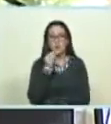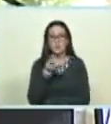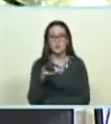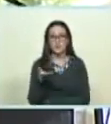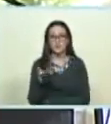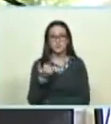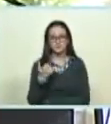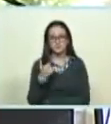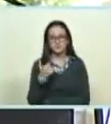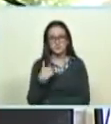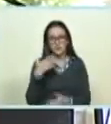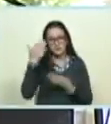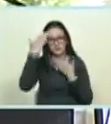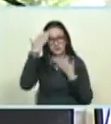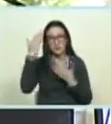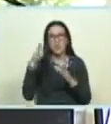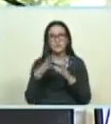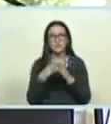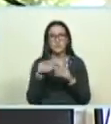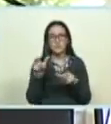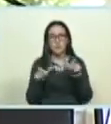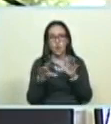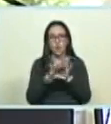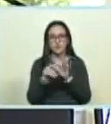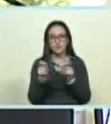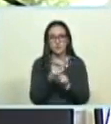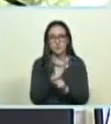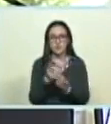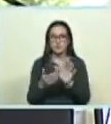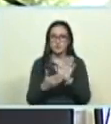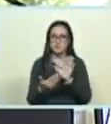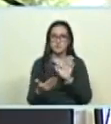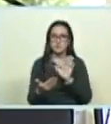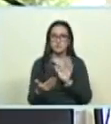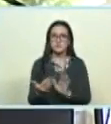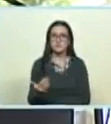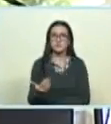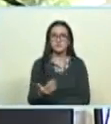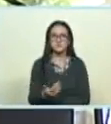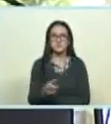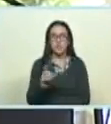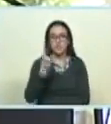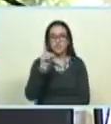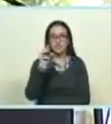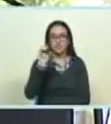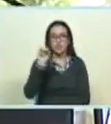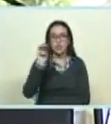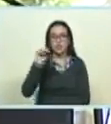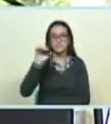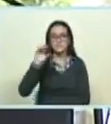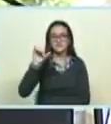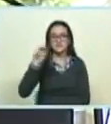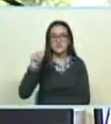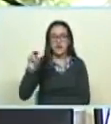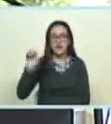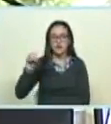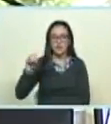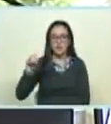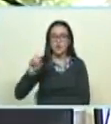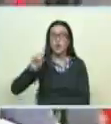saludar a los constituyentes presentes. Domiciano Graterol, Joel